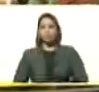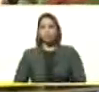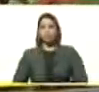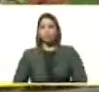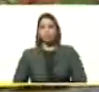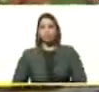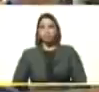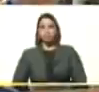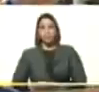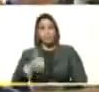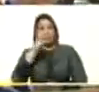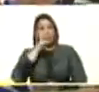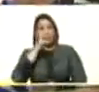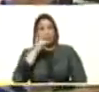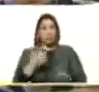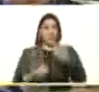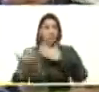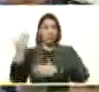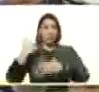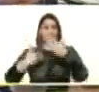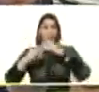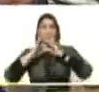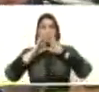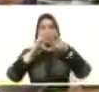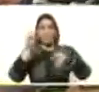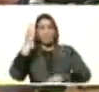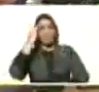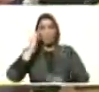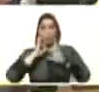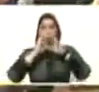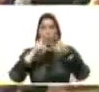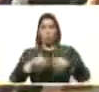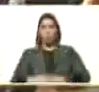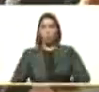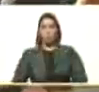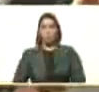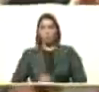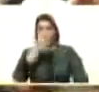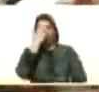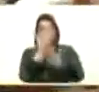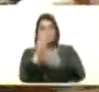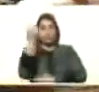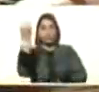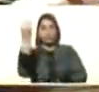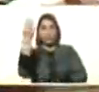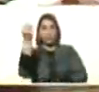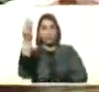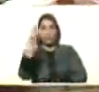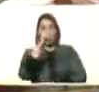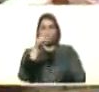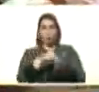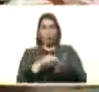El sábado pasado rendí mi memoria y cuenta ante la Asamblea Nacional